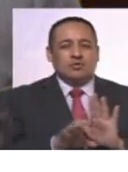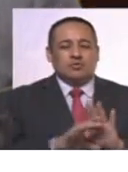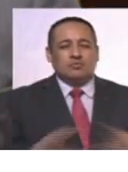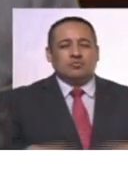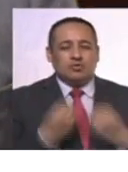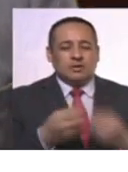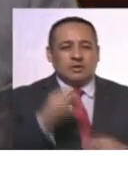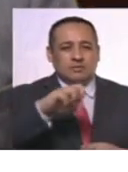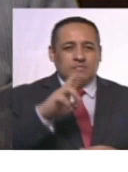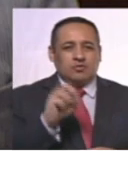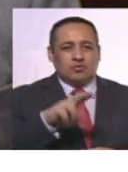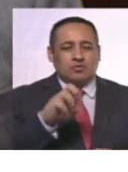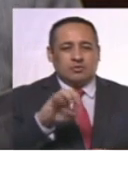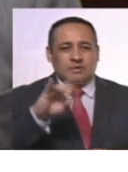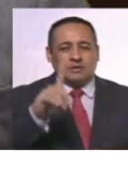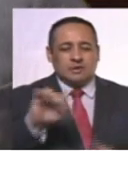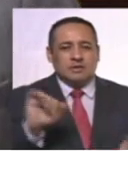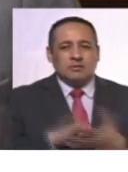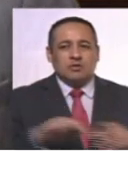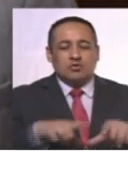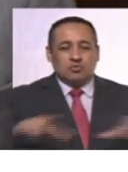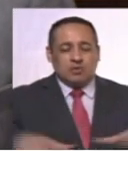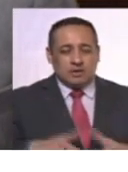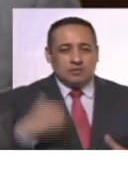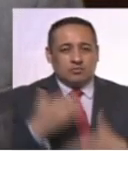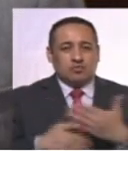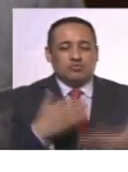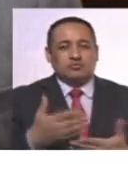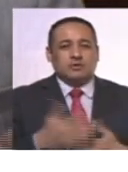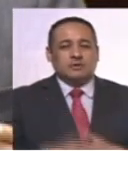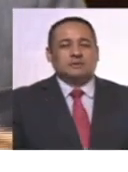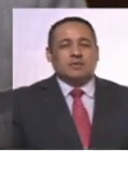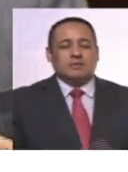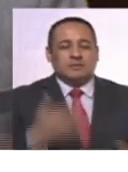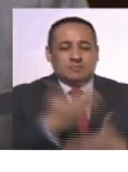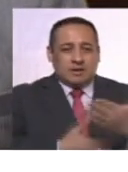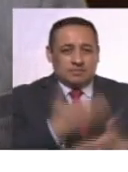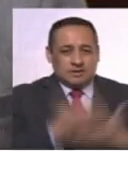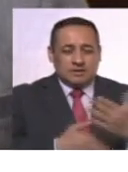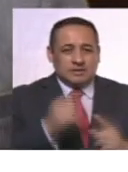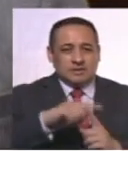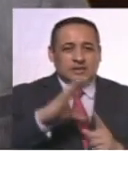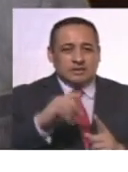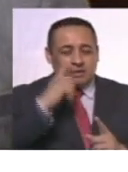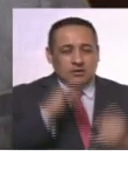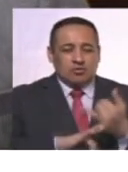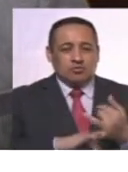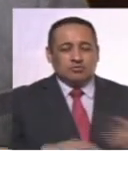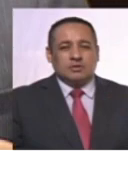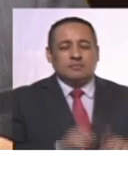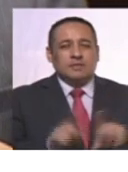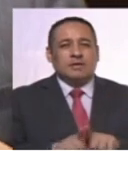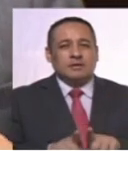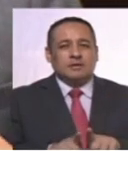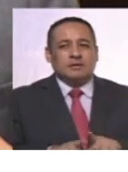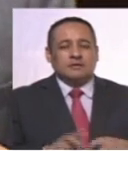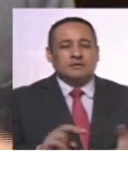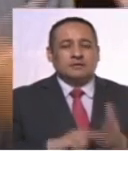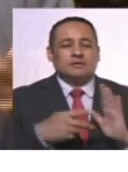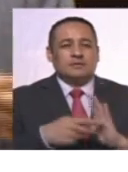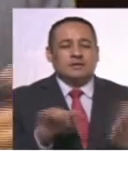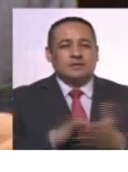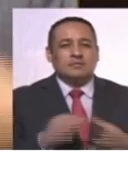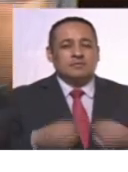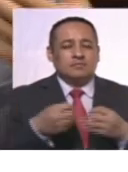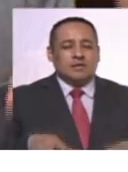porque PRONIET es una institución que produce, ¿no?, expedientes técnicos o más bien